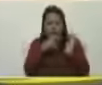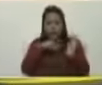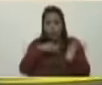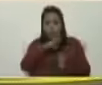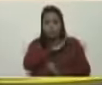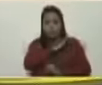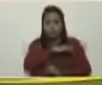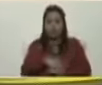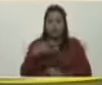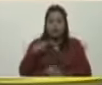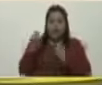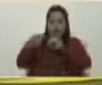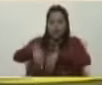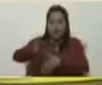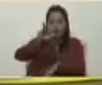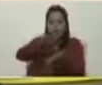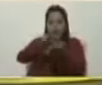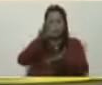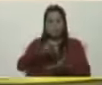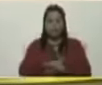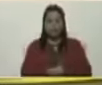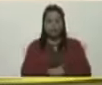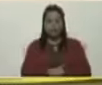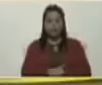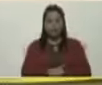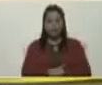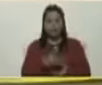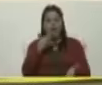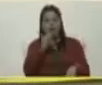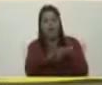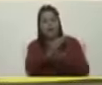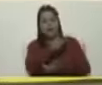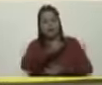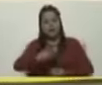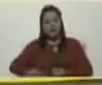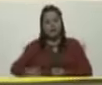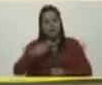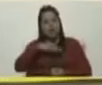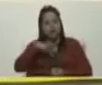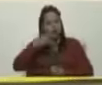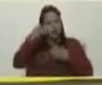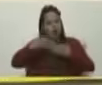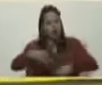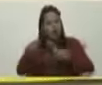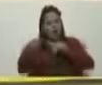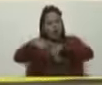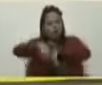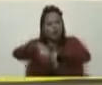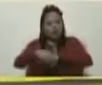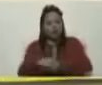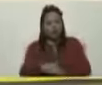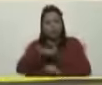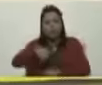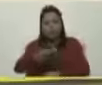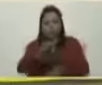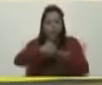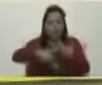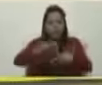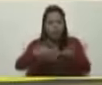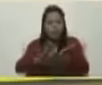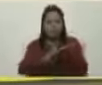Estoy de acuerdo. Aprobado, sí. Pues. Sí, sí. Bueno, gracias, presidente. Nos pondremos de acuerdo para conversar el